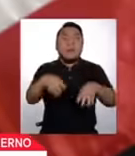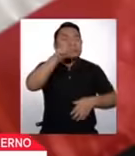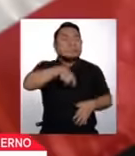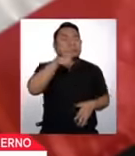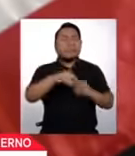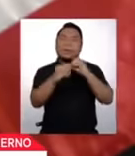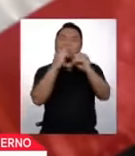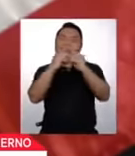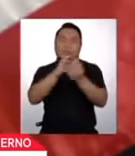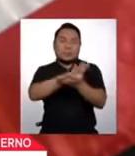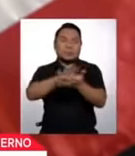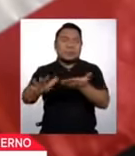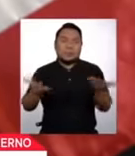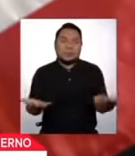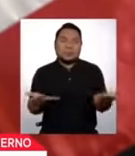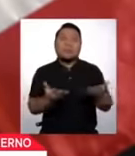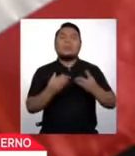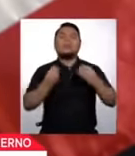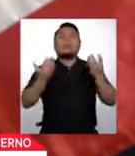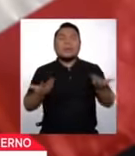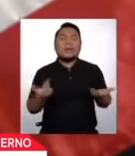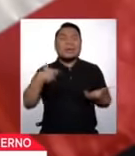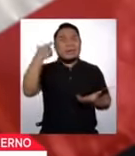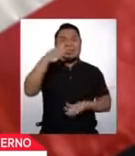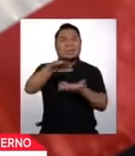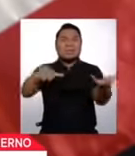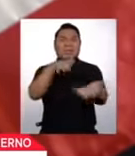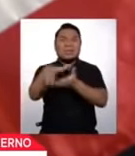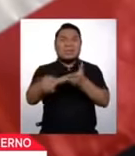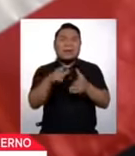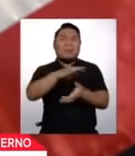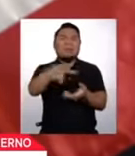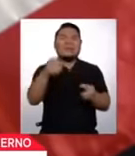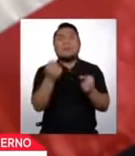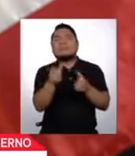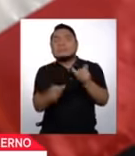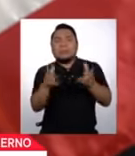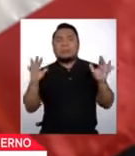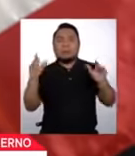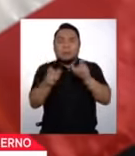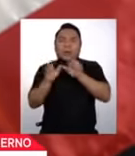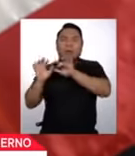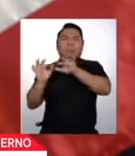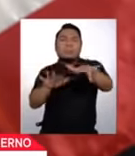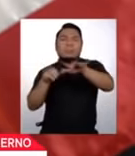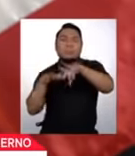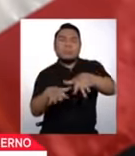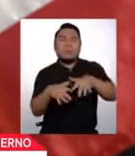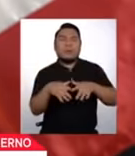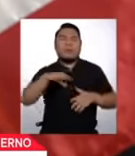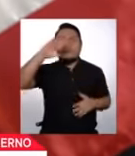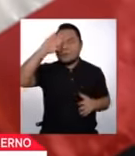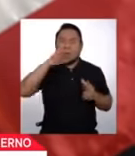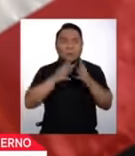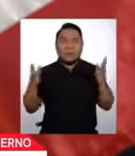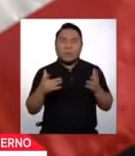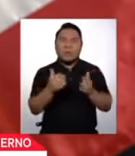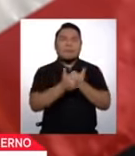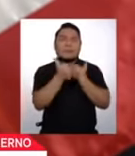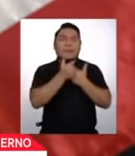en condiciones adecuadas no vamos a invertir, no vamos a gastar, vamos a invertir porque va a ser mucho más lo que vamos a